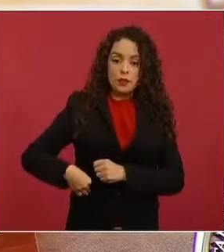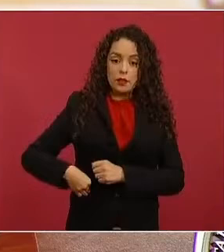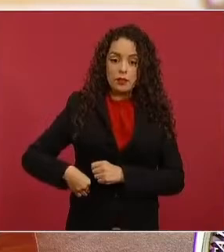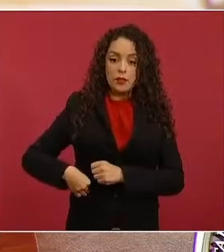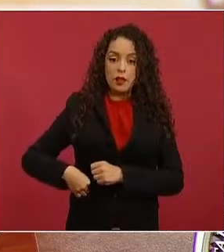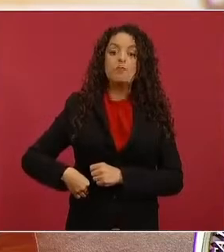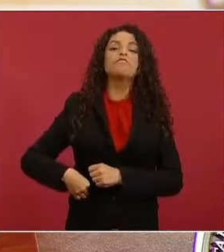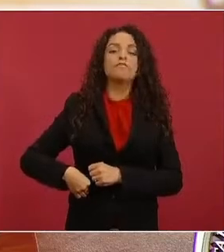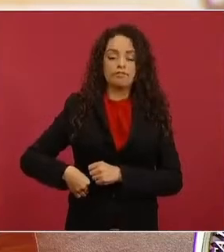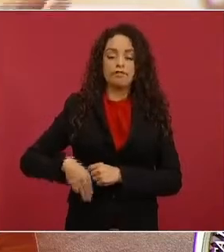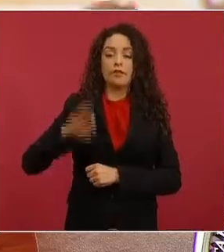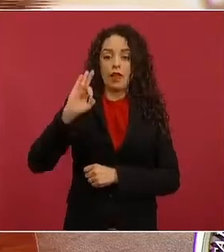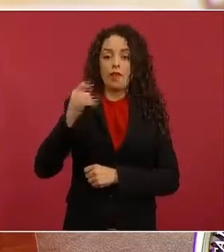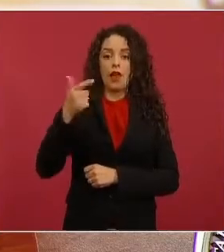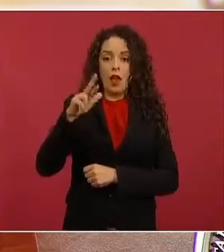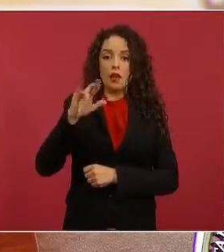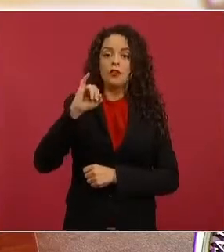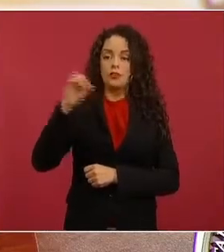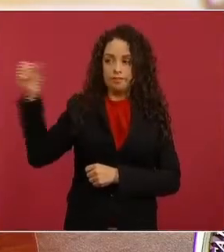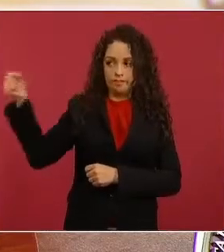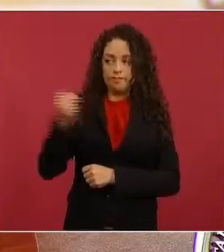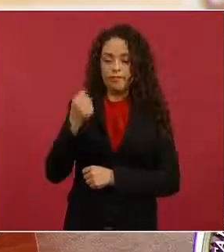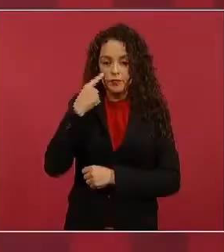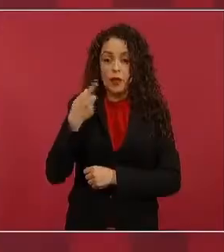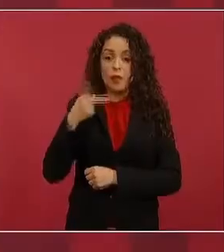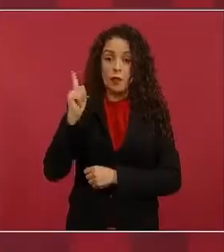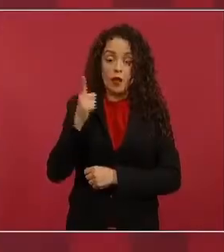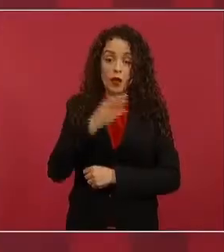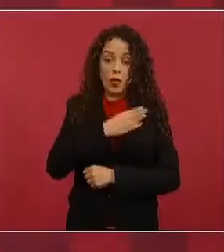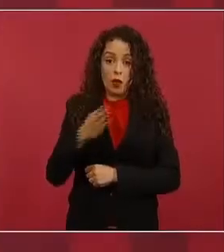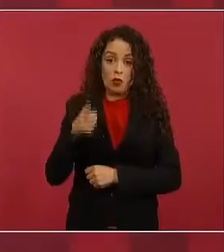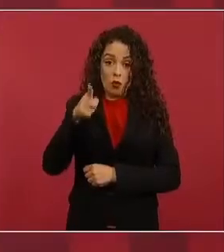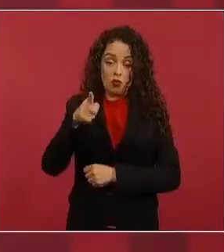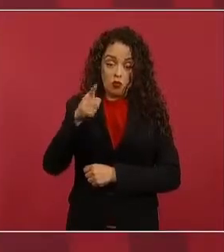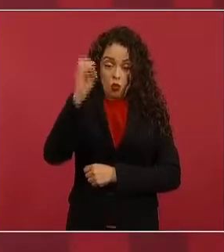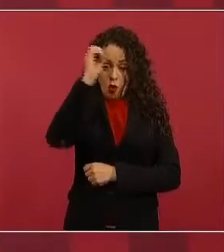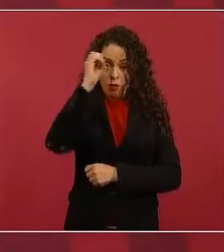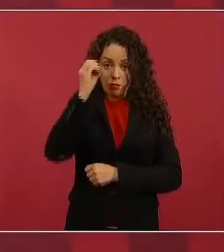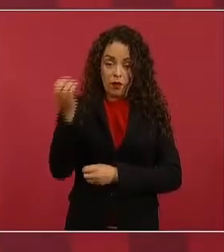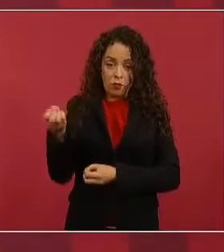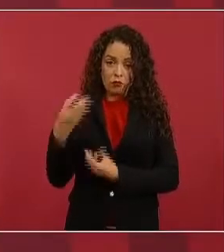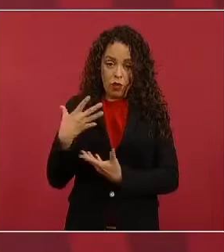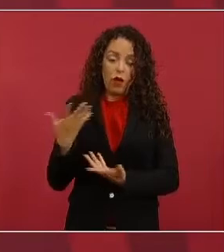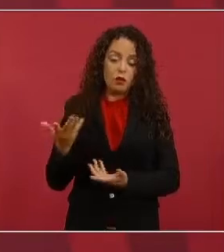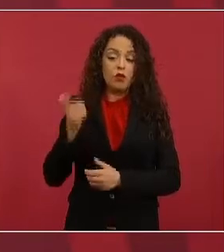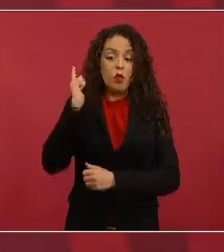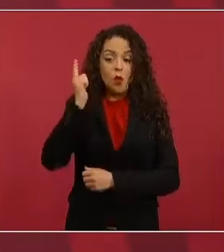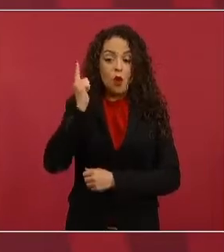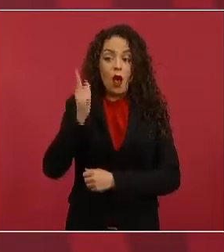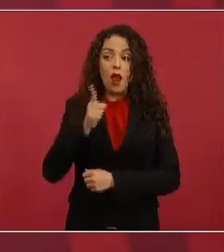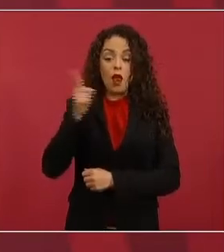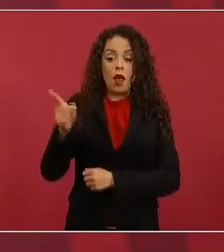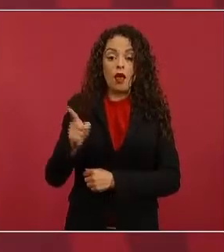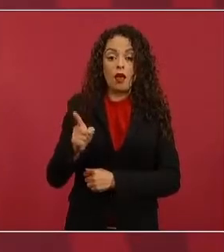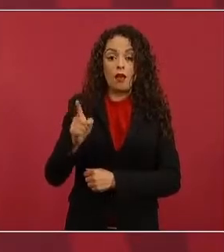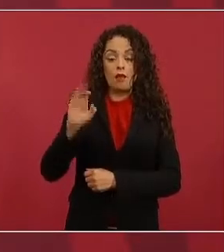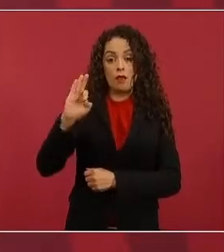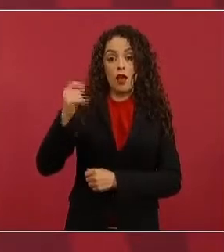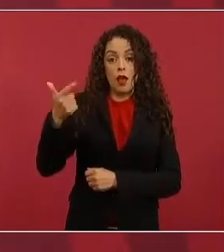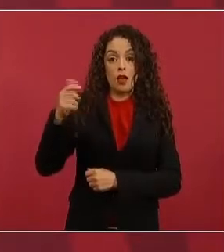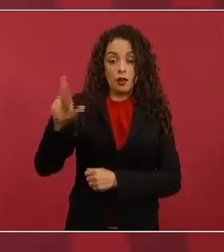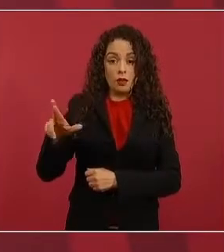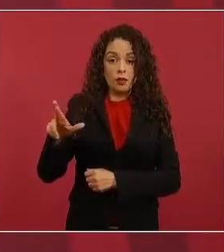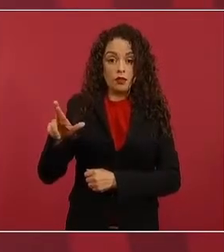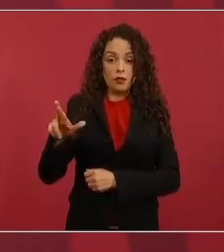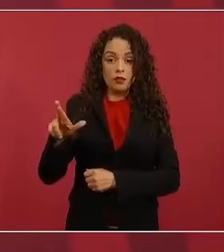trae, pero es muy buena tu observación. Ojalá y en la Fiscalía General